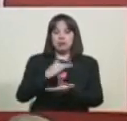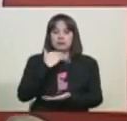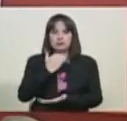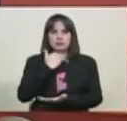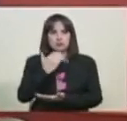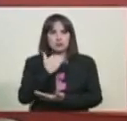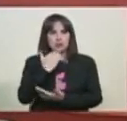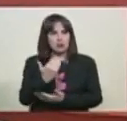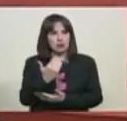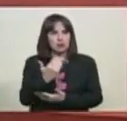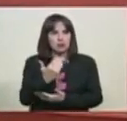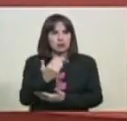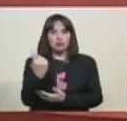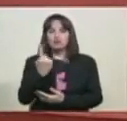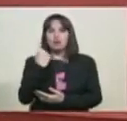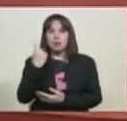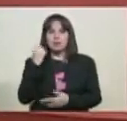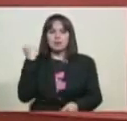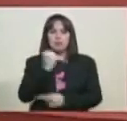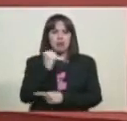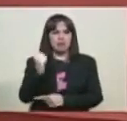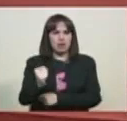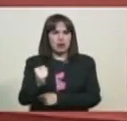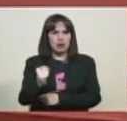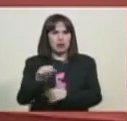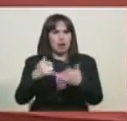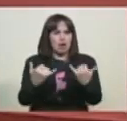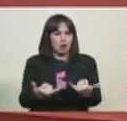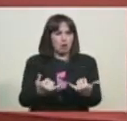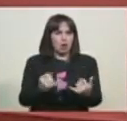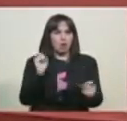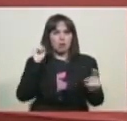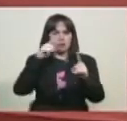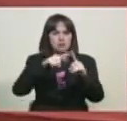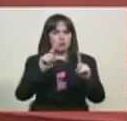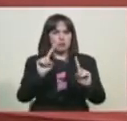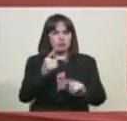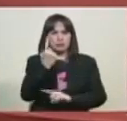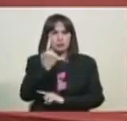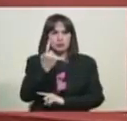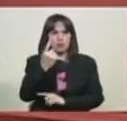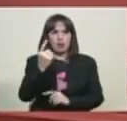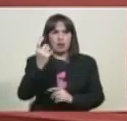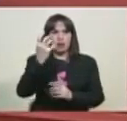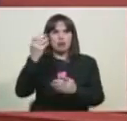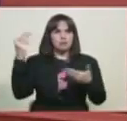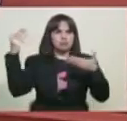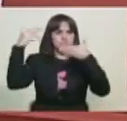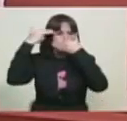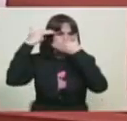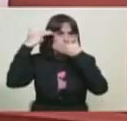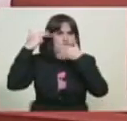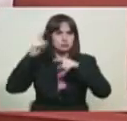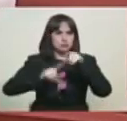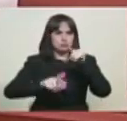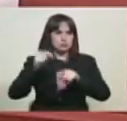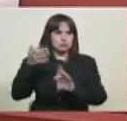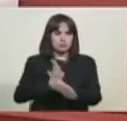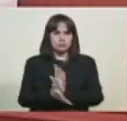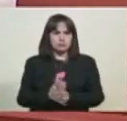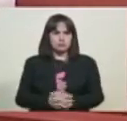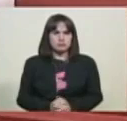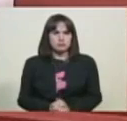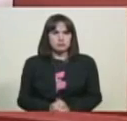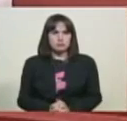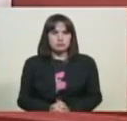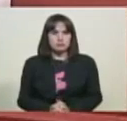No solo asesinar al presidente, que era el objetivo central de este ataque terrorista, sino matar un